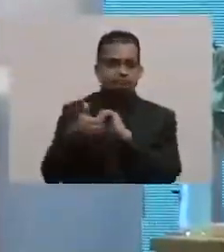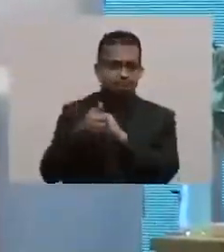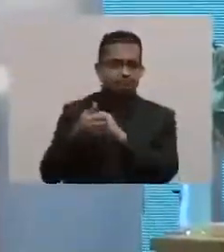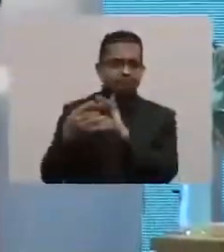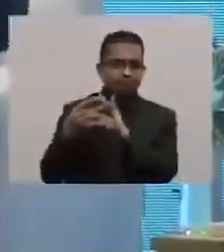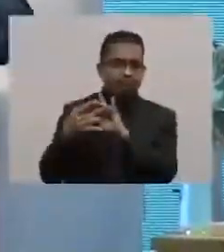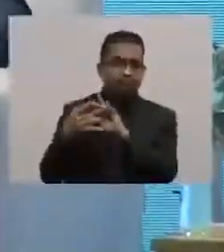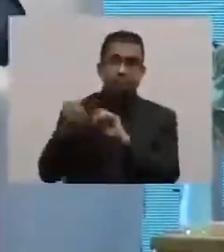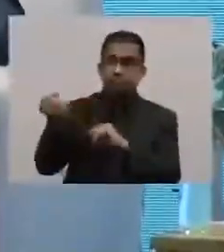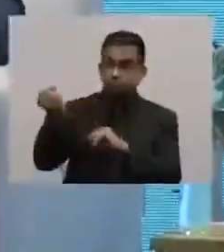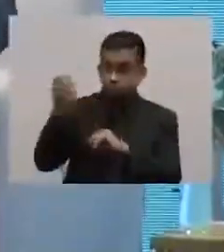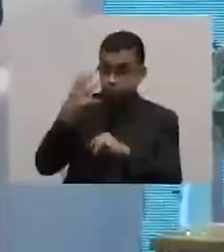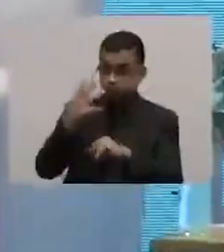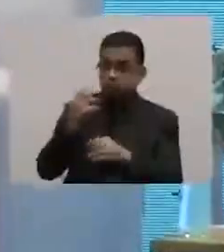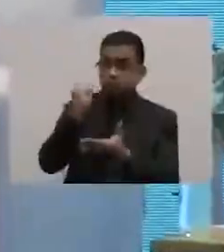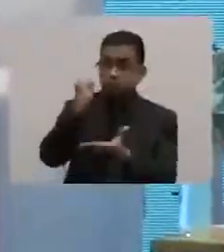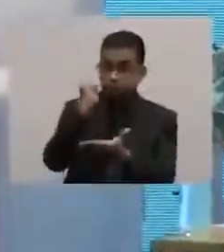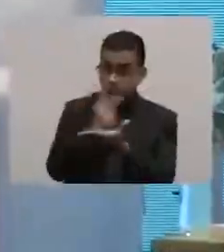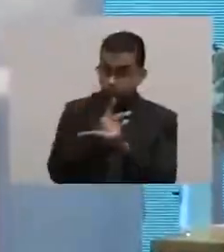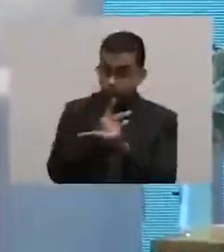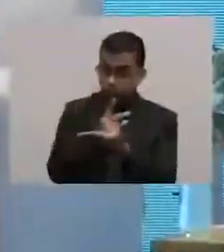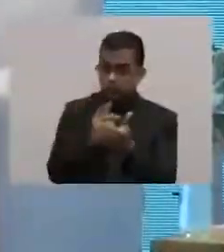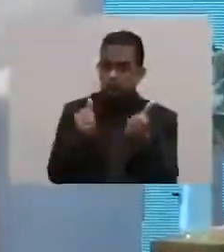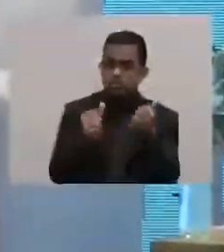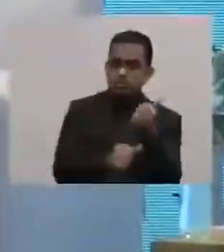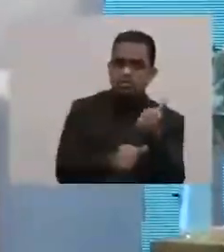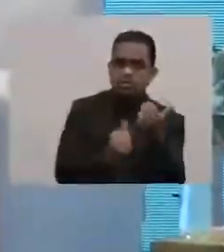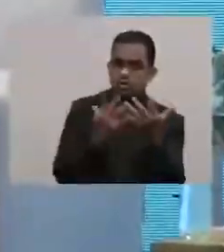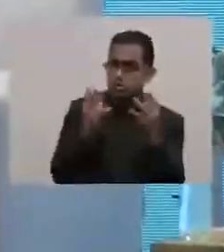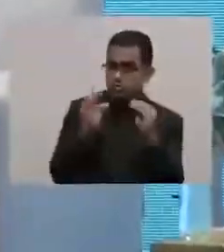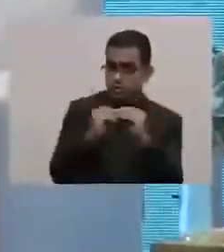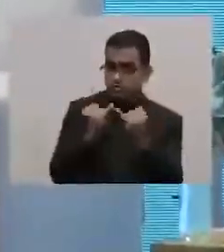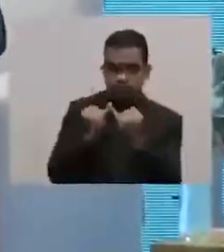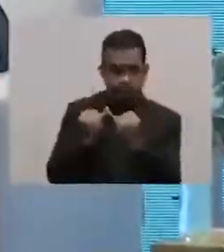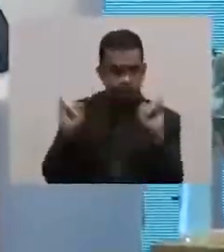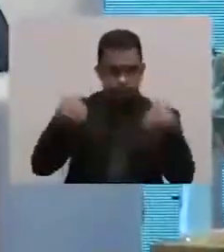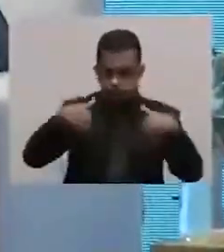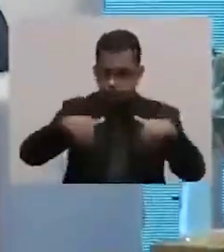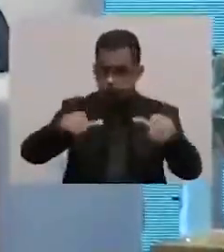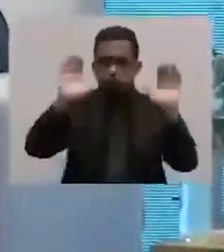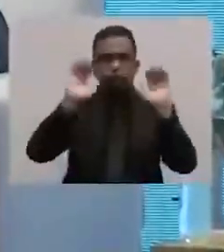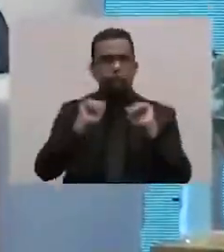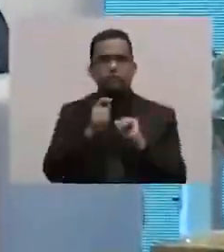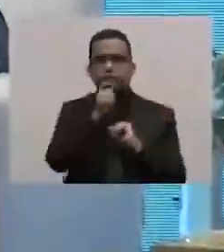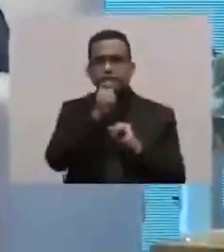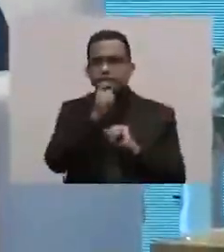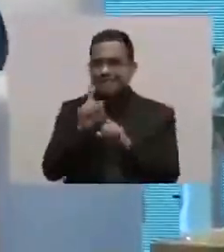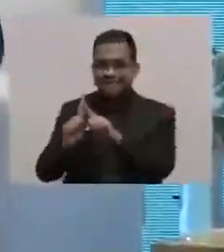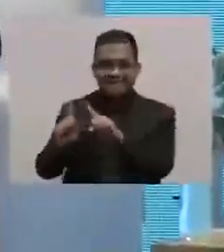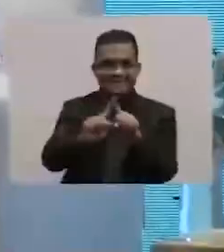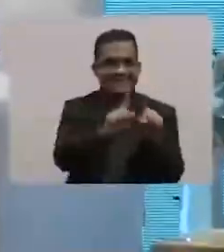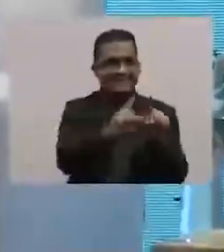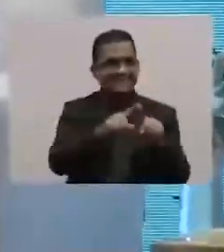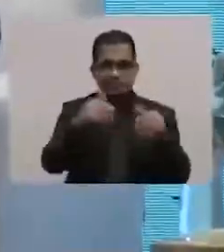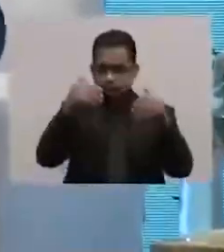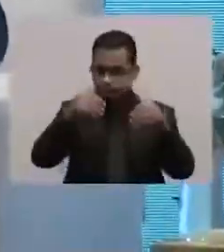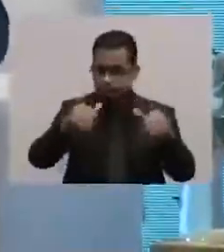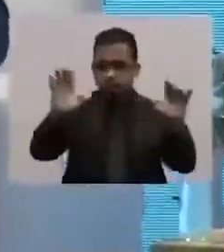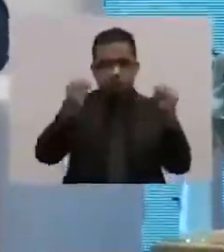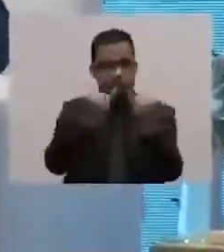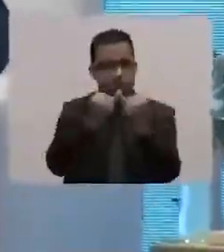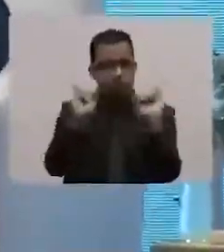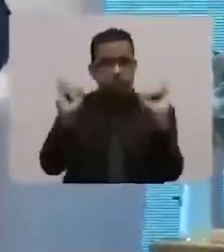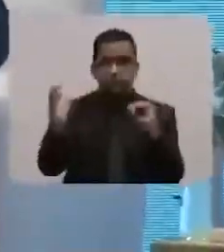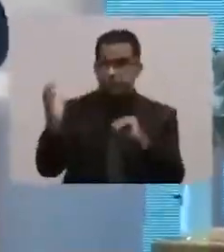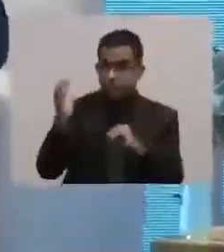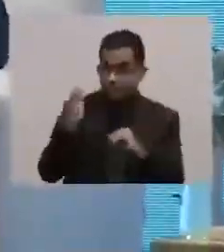autorizó nos dijo, la voy a liberar, pero ustedes son responsables. De manera que nos atribuía las